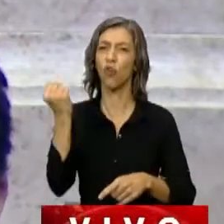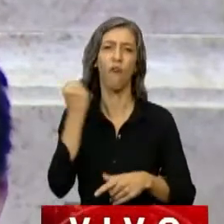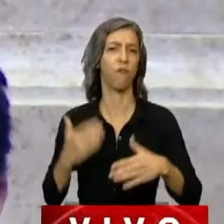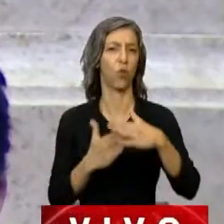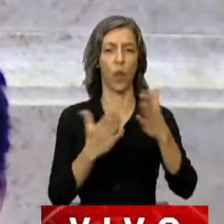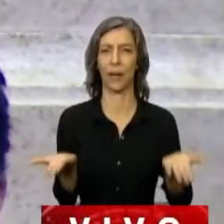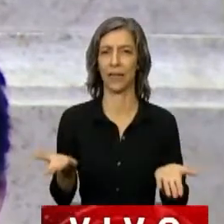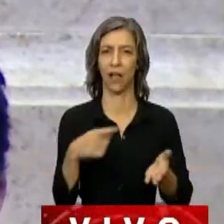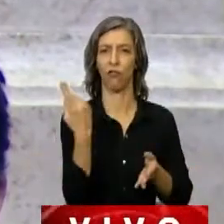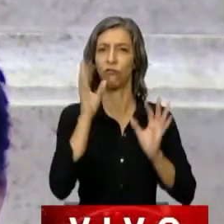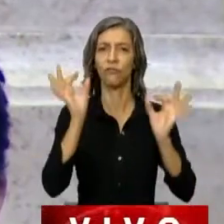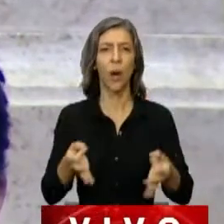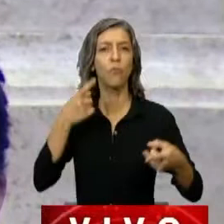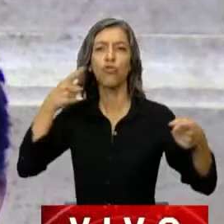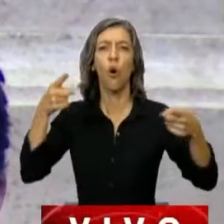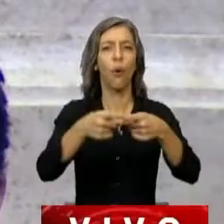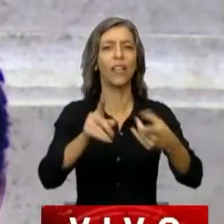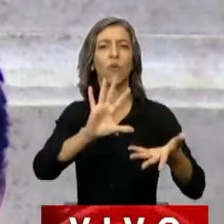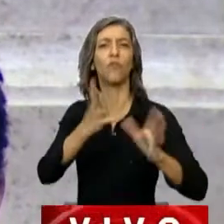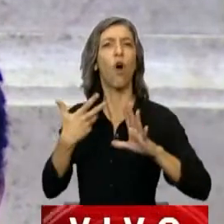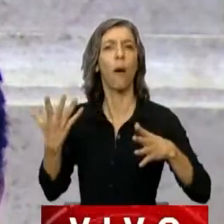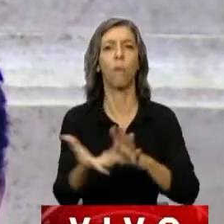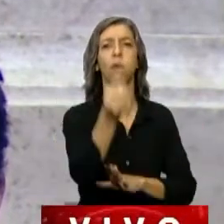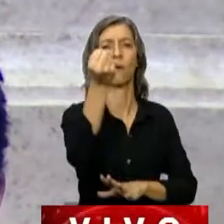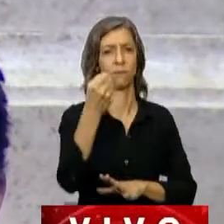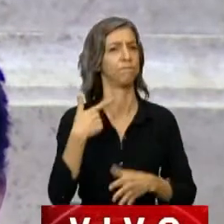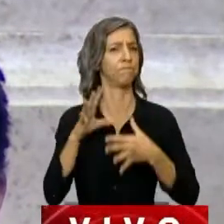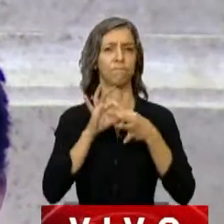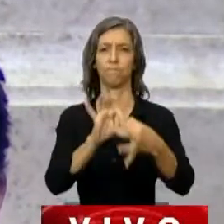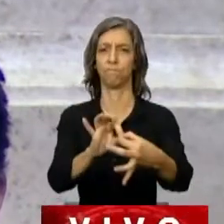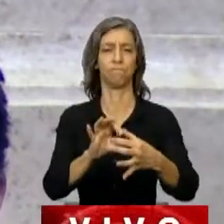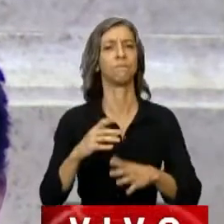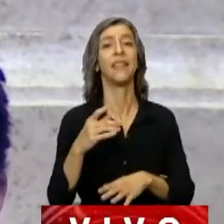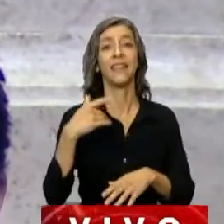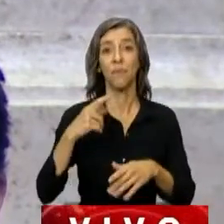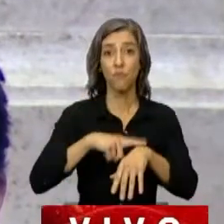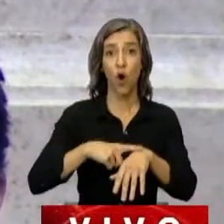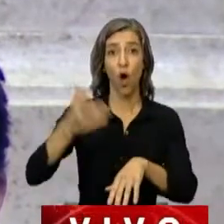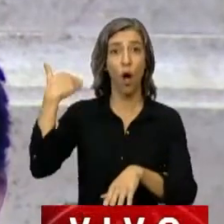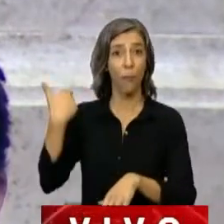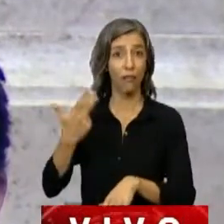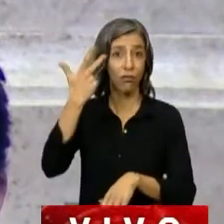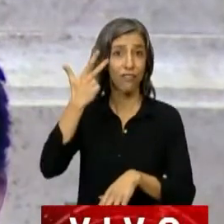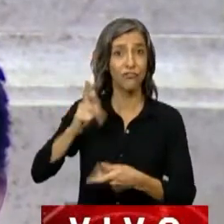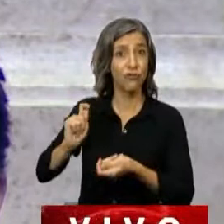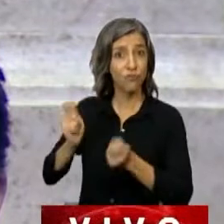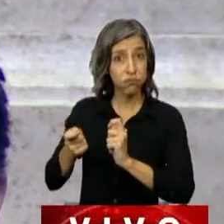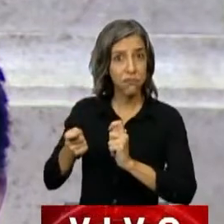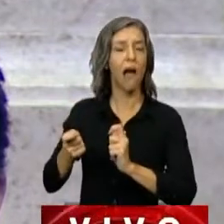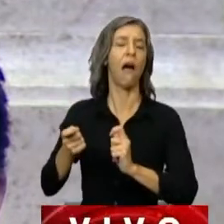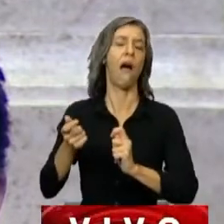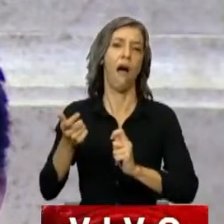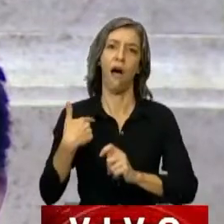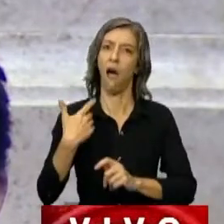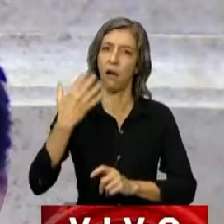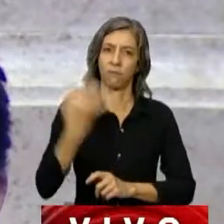fines están íntimamente vinculados y la reforma universitaria del 18 tiene el enorme mérito de haber combinado y